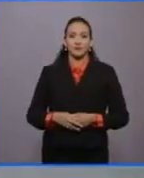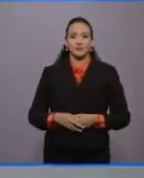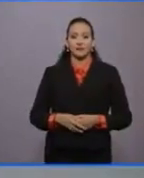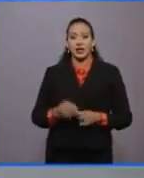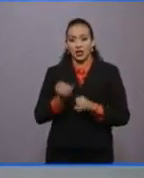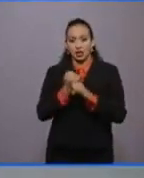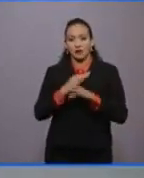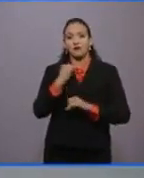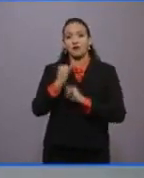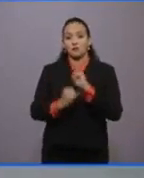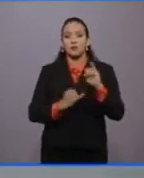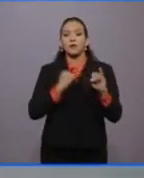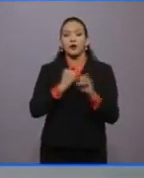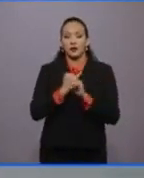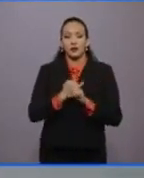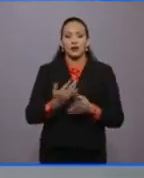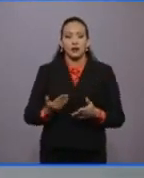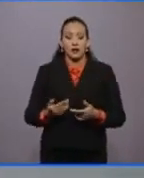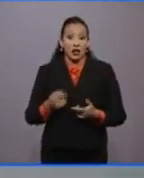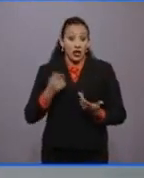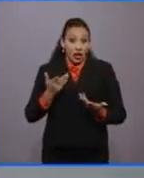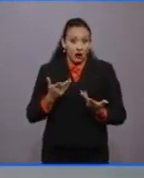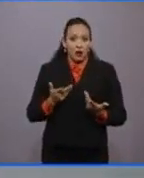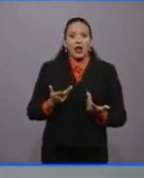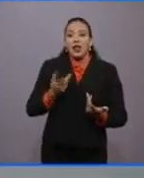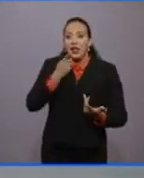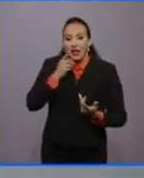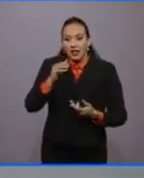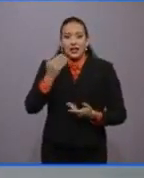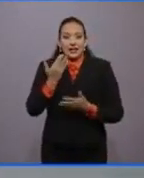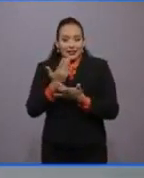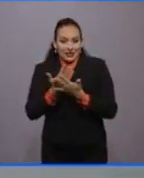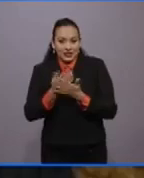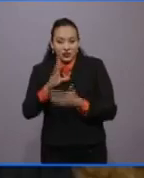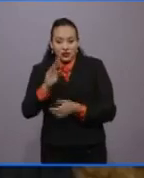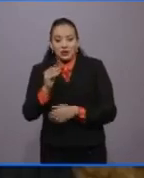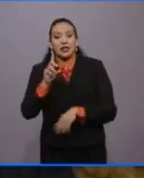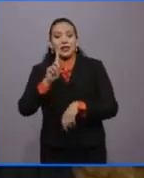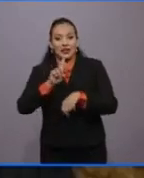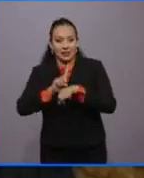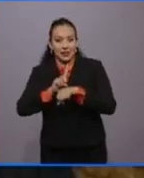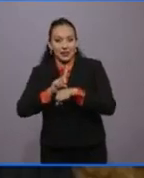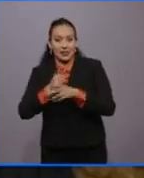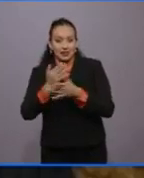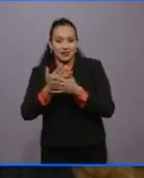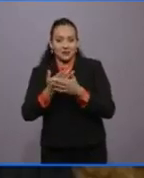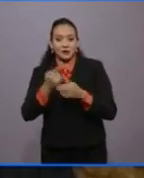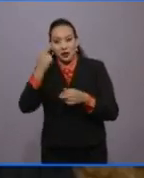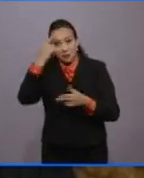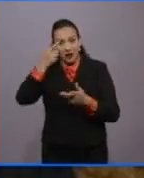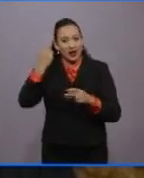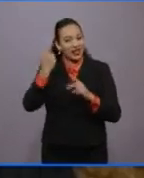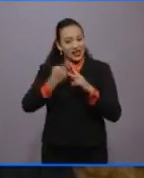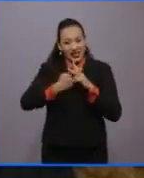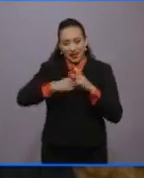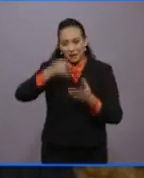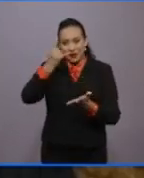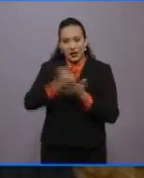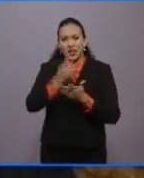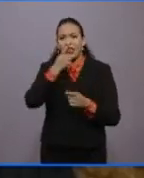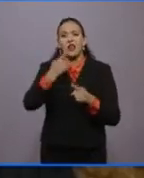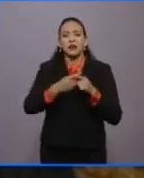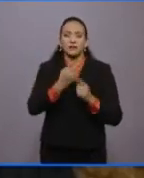En información internacional, en respuesta a la pausa de 90 días que estableció el presidente Trump para la entrada en vigor de sus